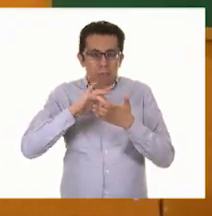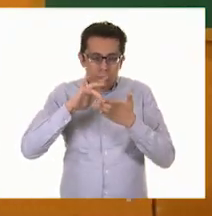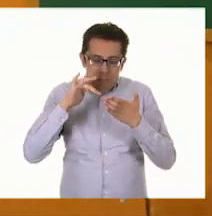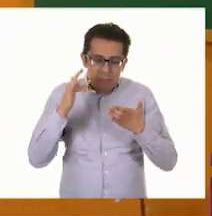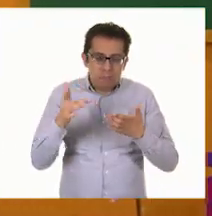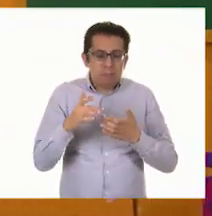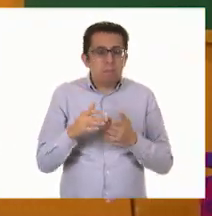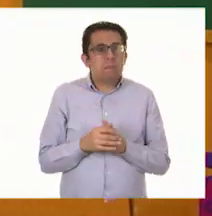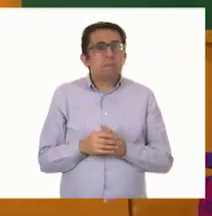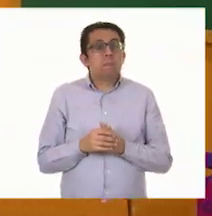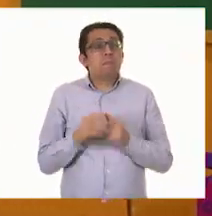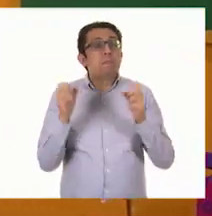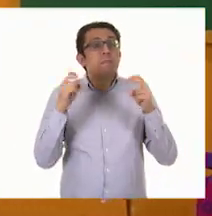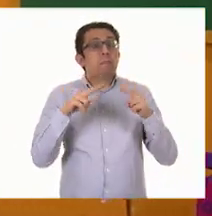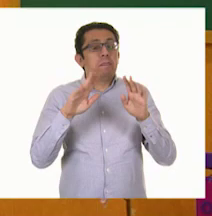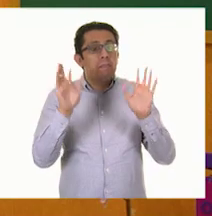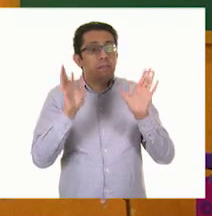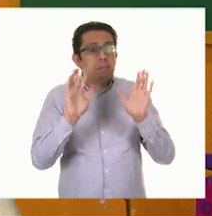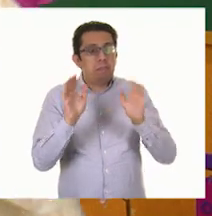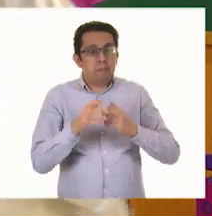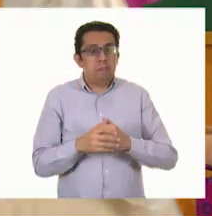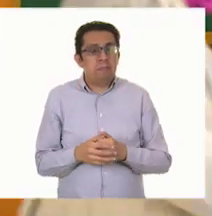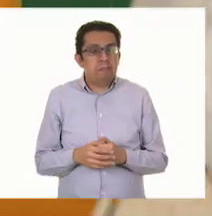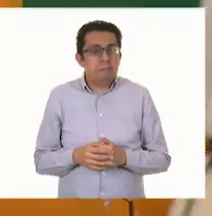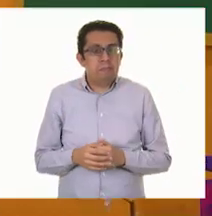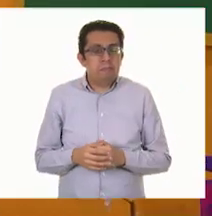gracias, maestra. Hasta luego. Hasta luego, Jocelyn.